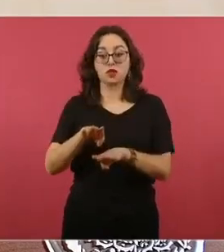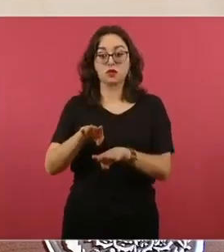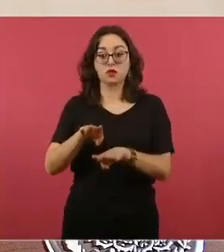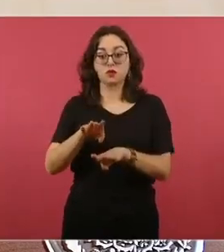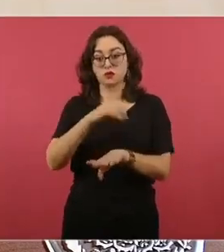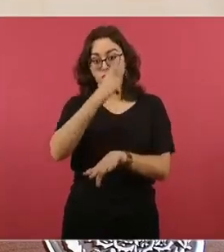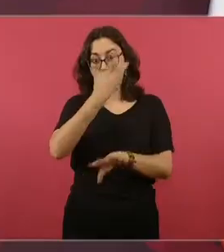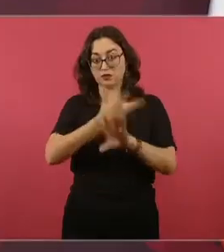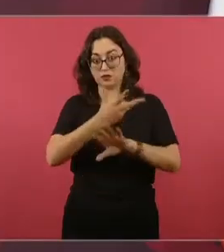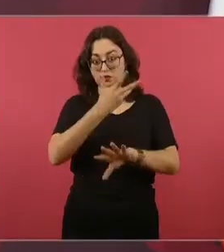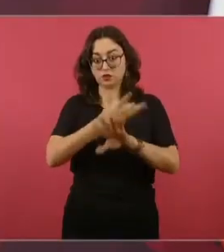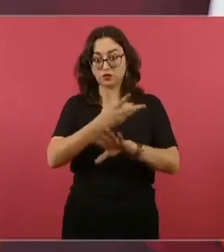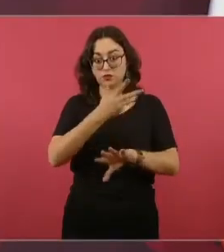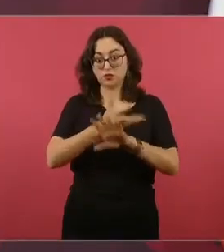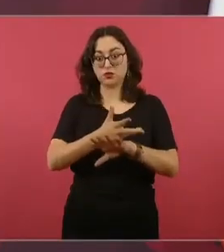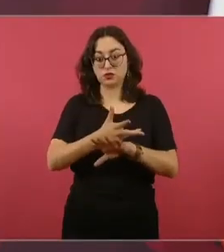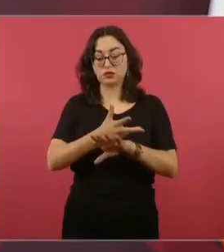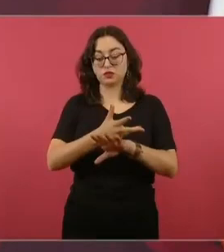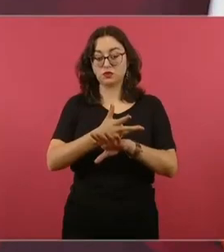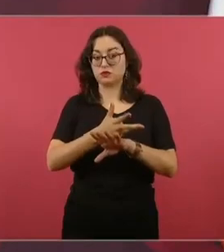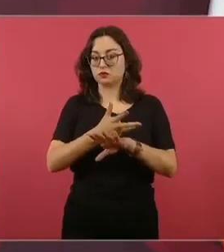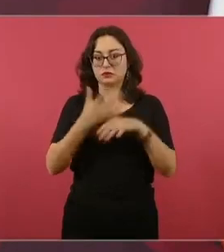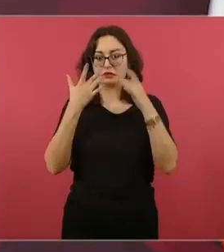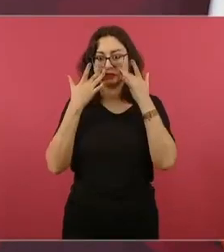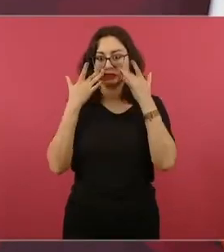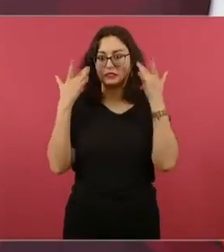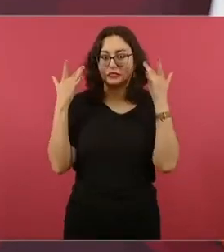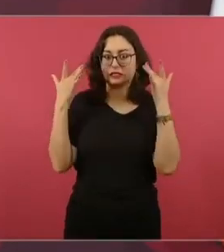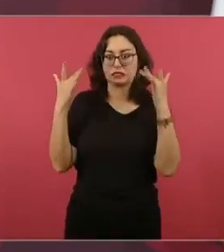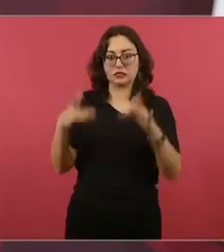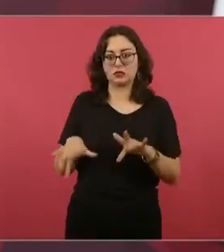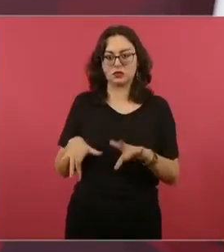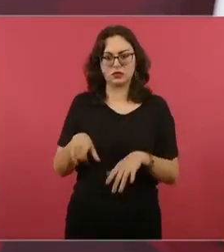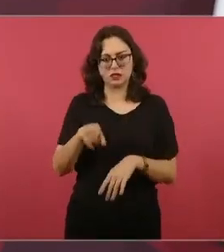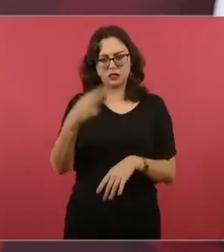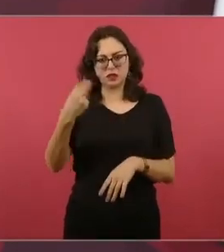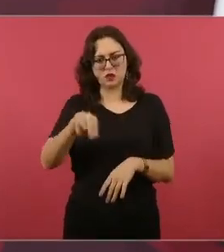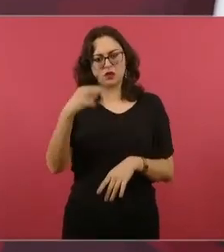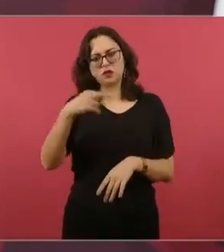de Estados Unidos, un banco, no sé si te acuerdas.